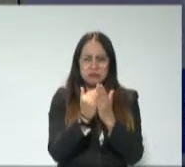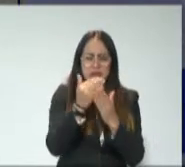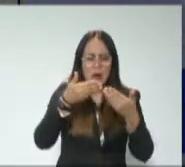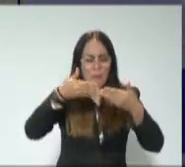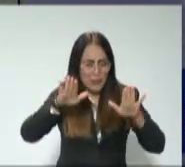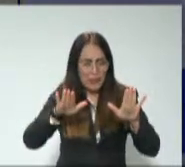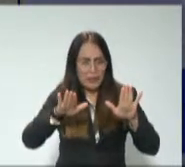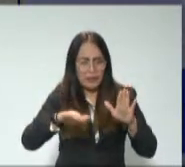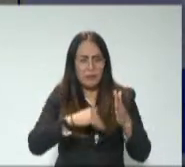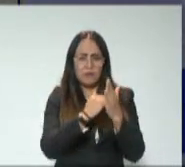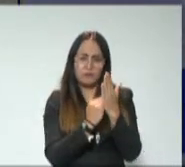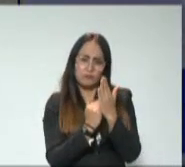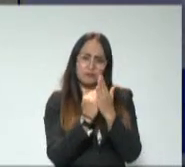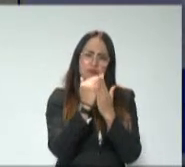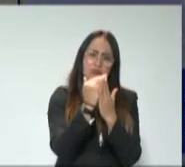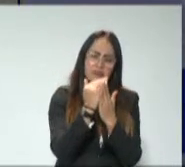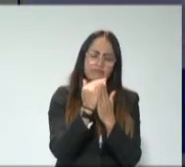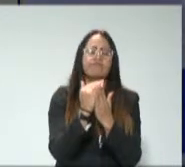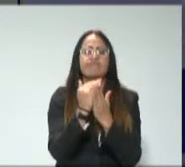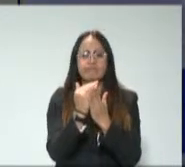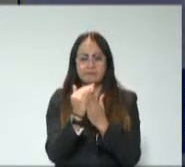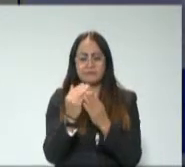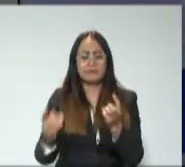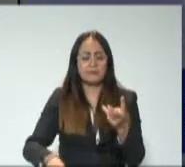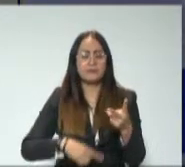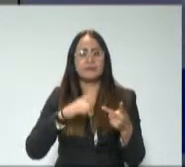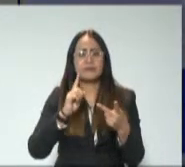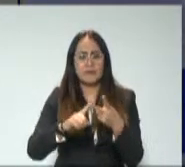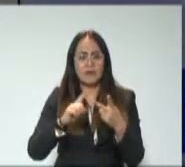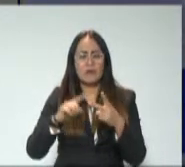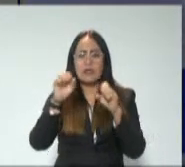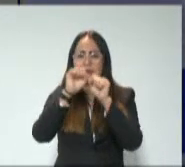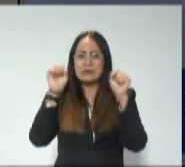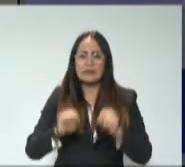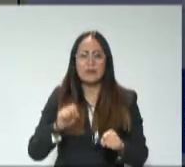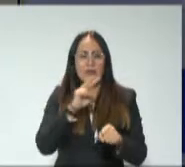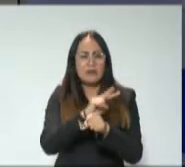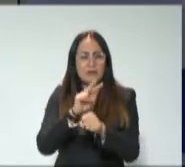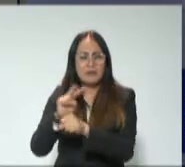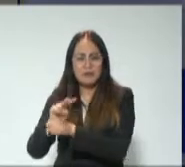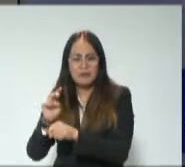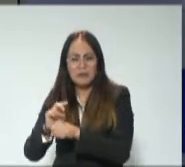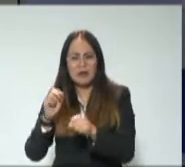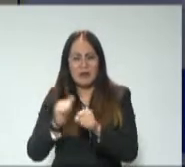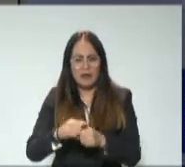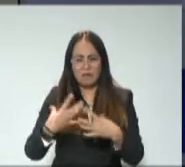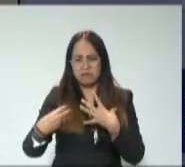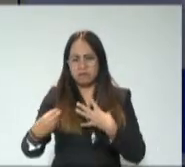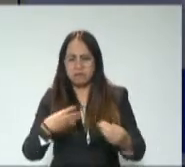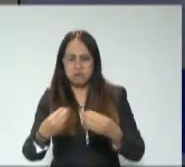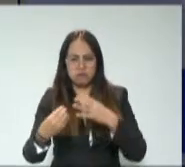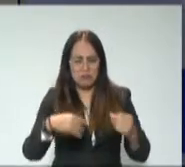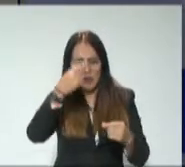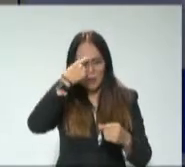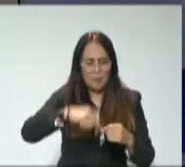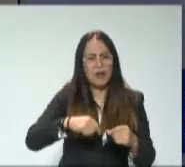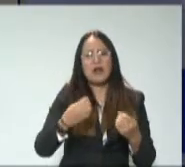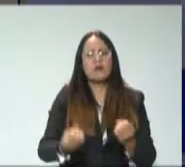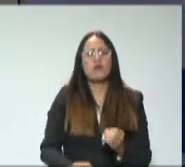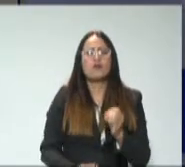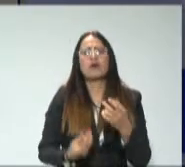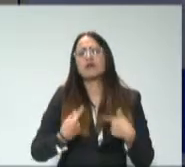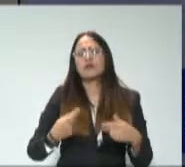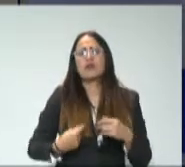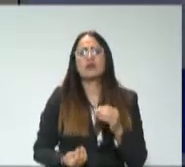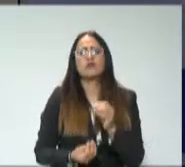apertura y finalmente el fortalecimiento del sistema de vigilancia epidemiológica para poder mapear nuevos contagios